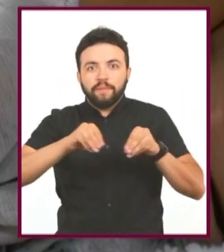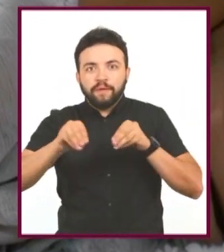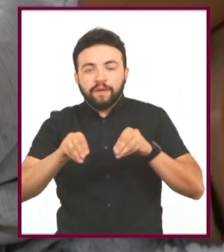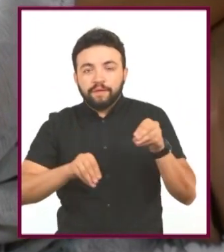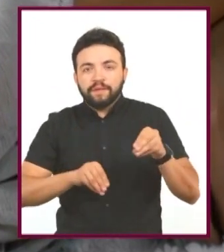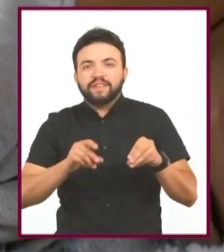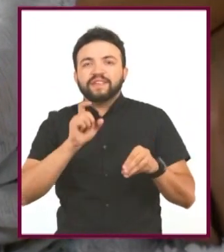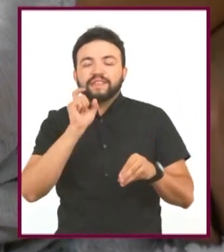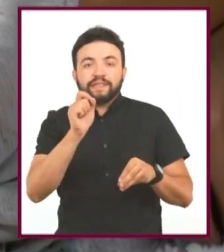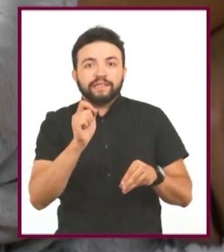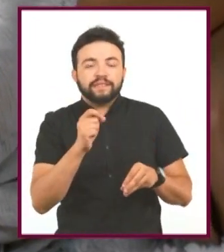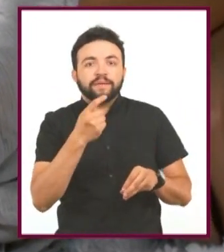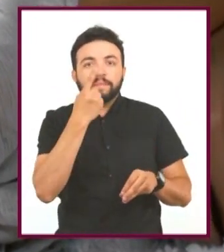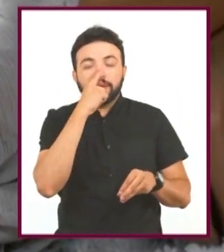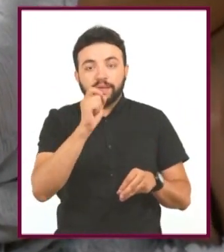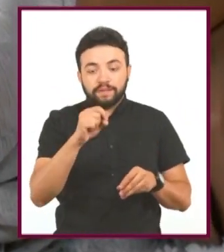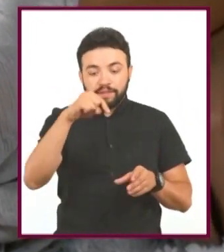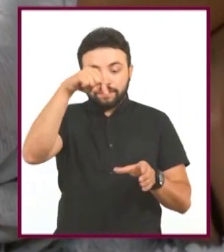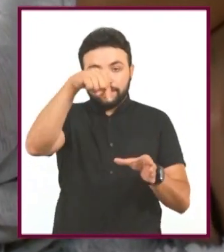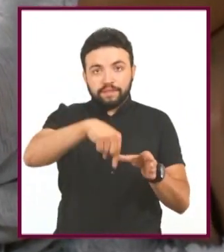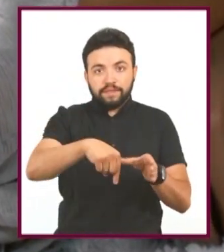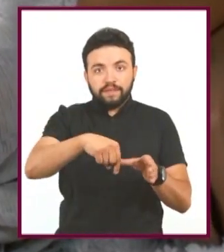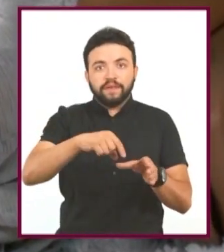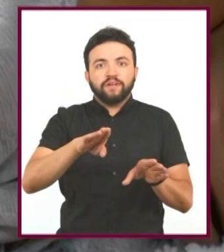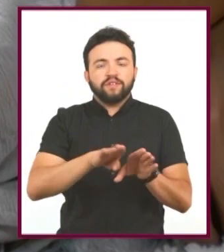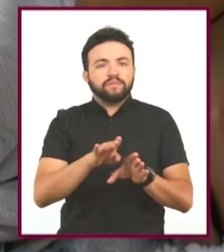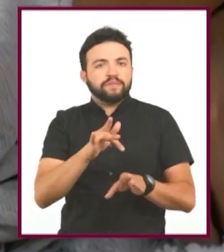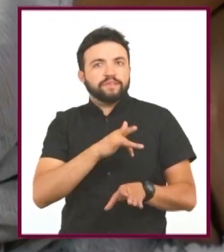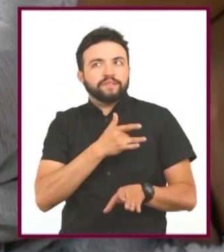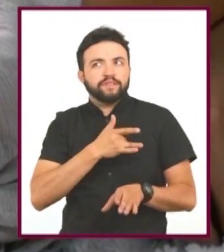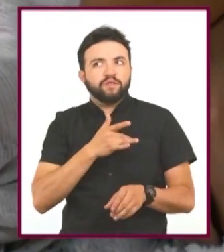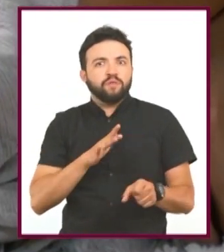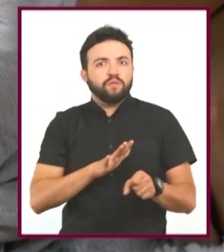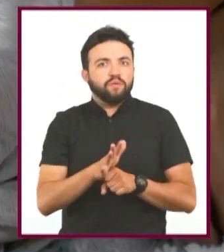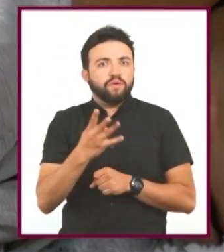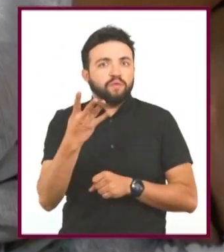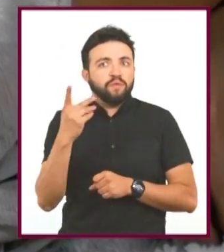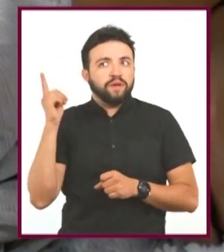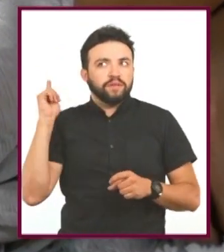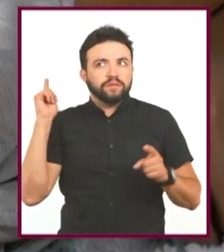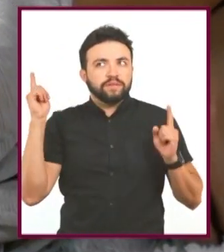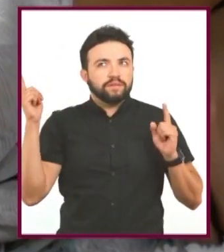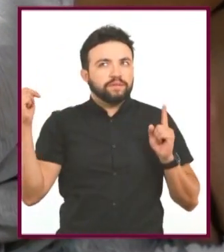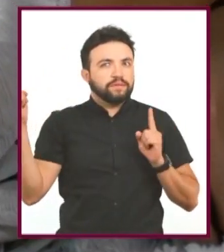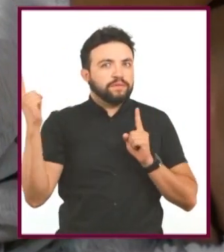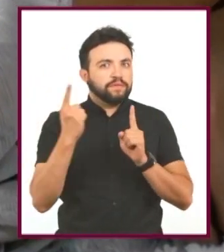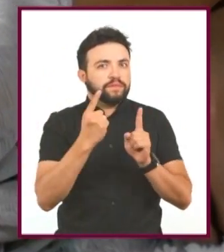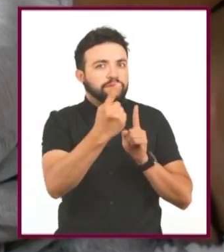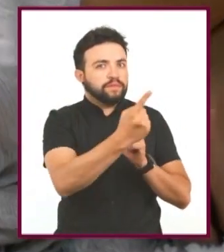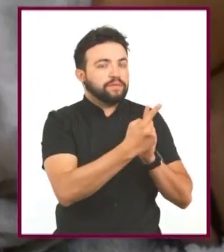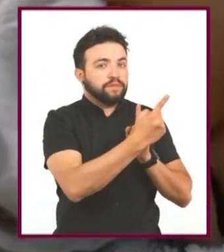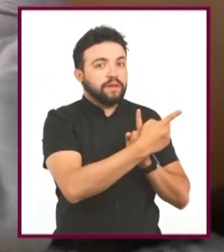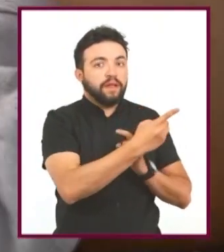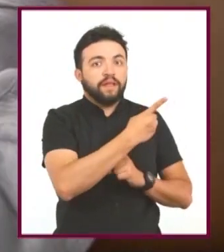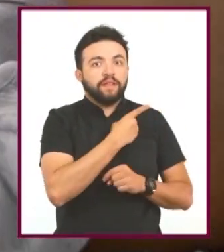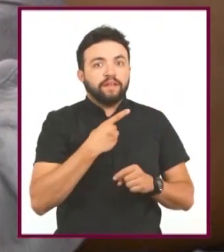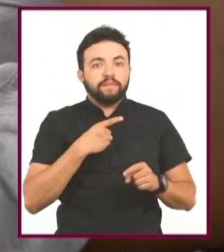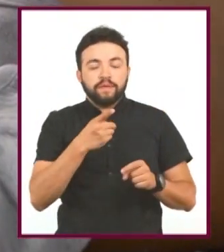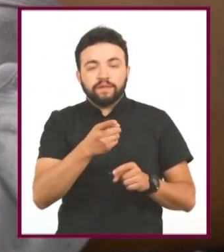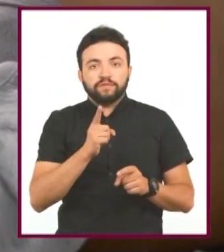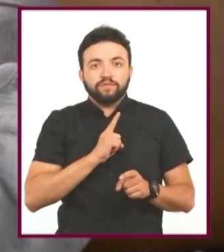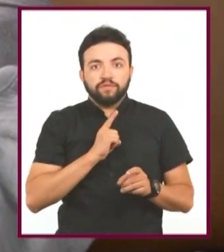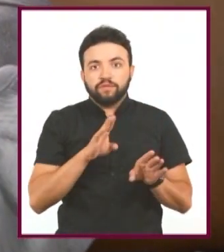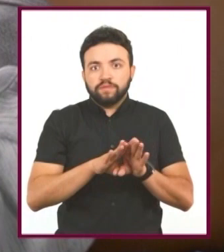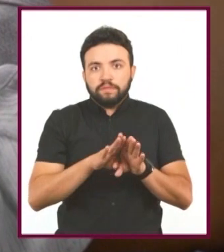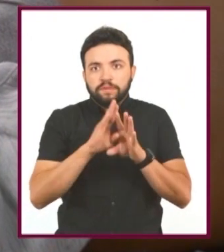movían. El chiste era que el del centro lograra distinguir quién de los 4 se estaba acercando. Así que tenía que permanecer en